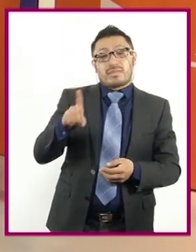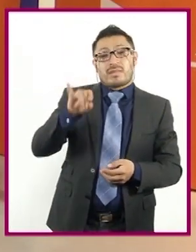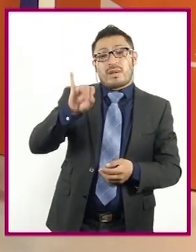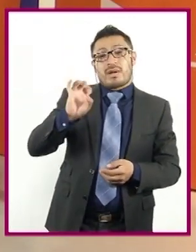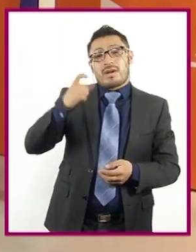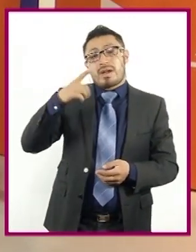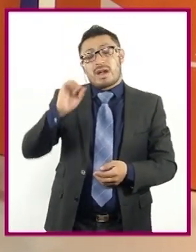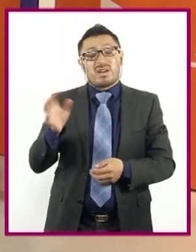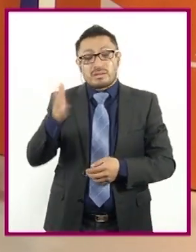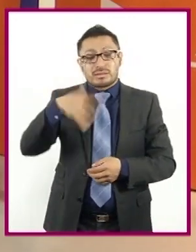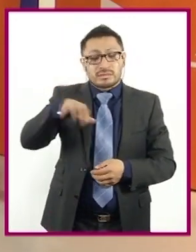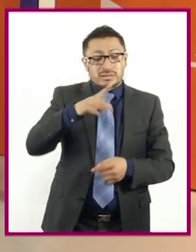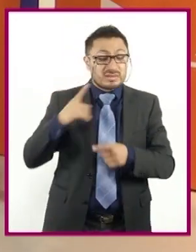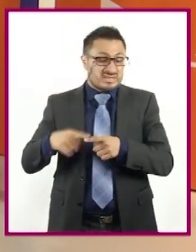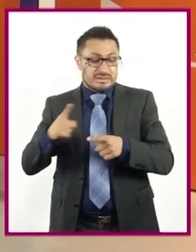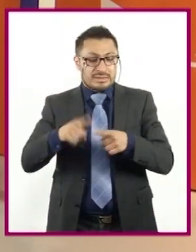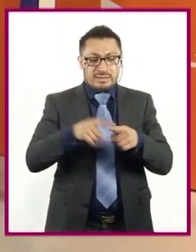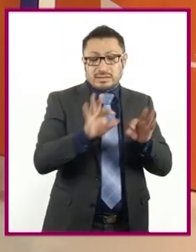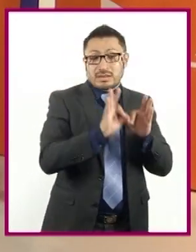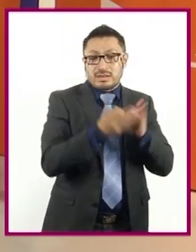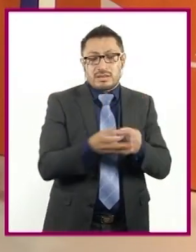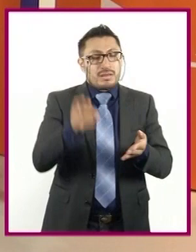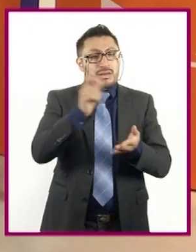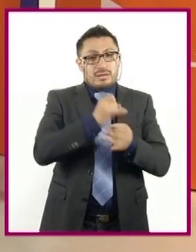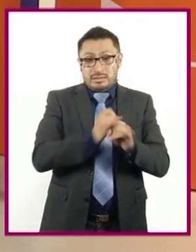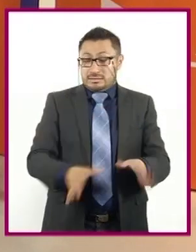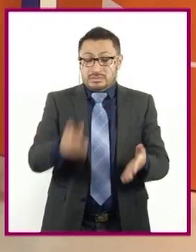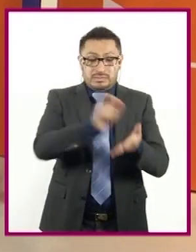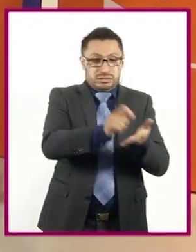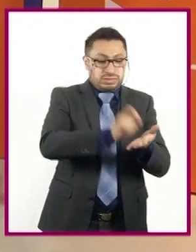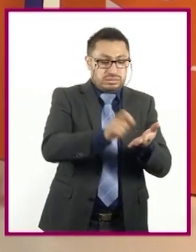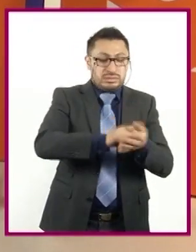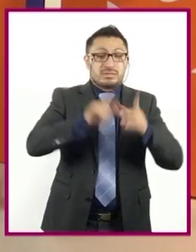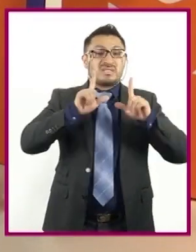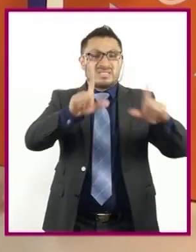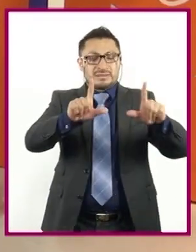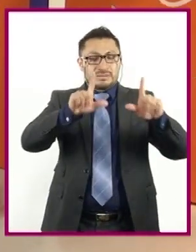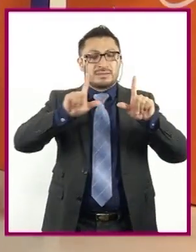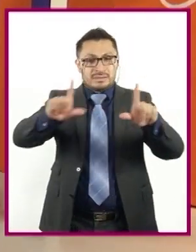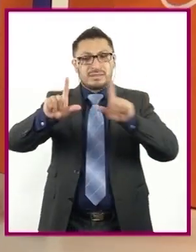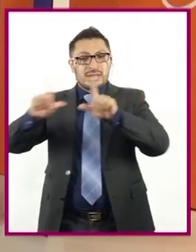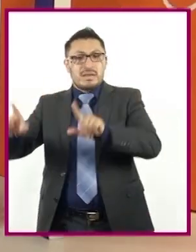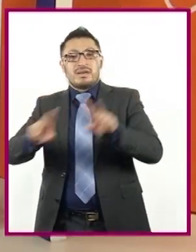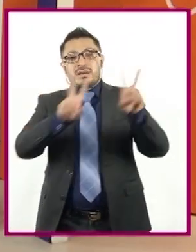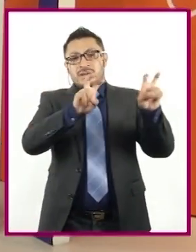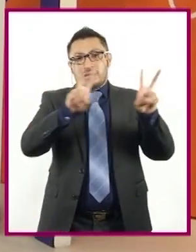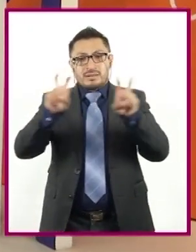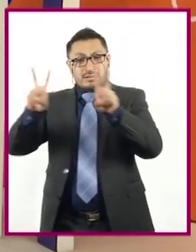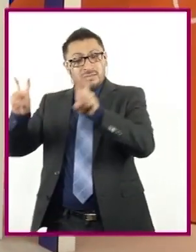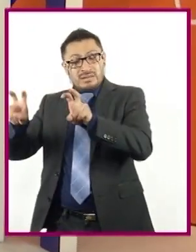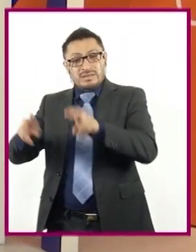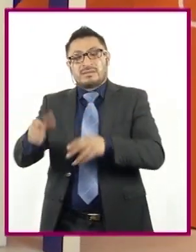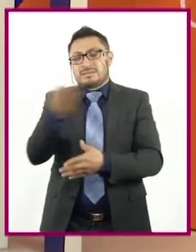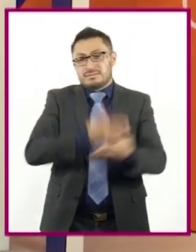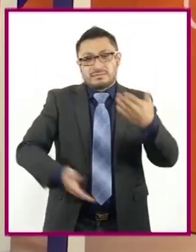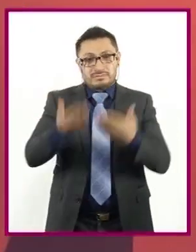fuentes y registró la información en fichas temáticas. Les comparto una que realizó.